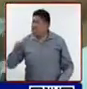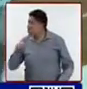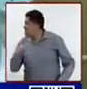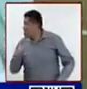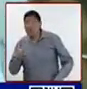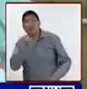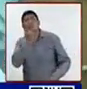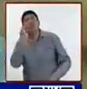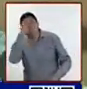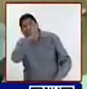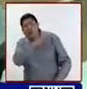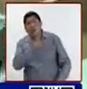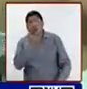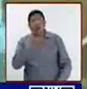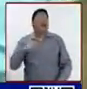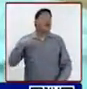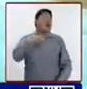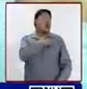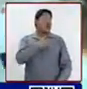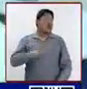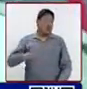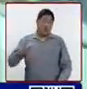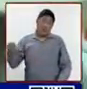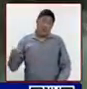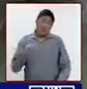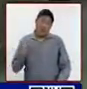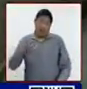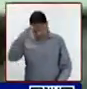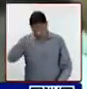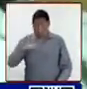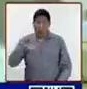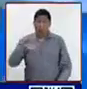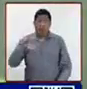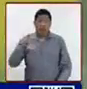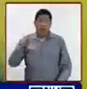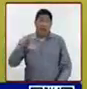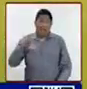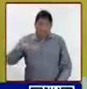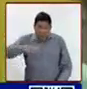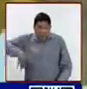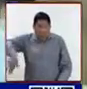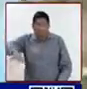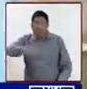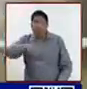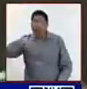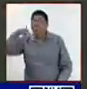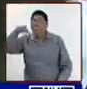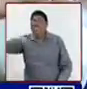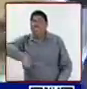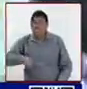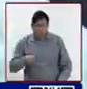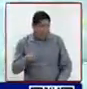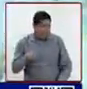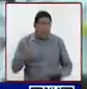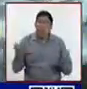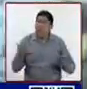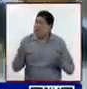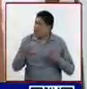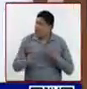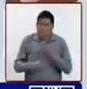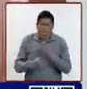¿Está buscando acá en el hospital? Tenemos informaciones de que el señor Alane se encuentra por aquí, eso es lo que estamos. Esta puerta está cerrada y